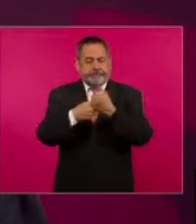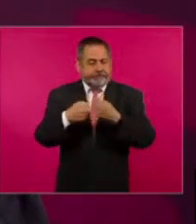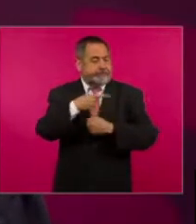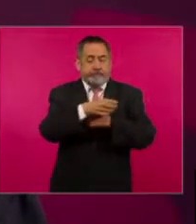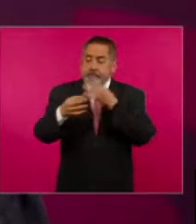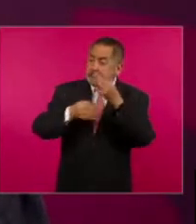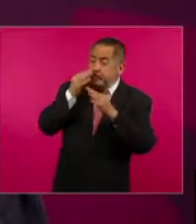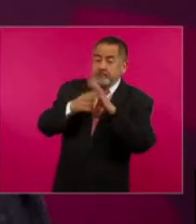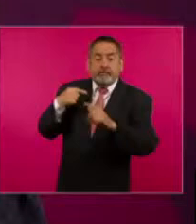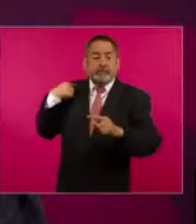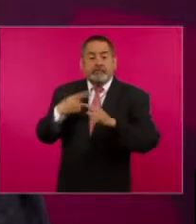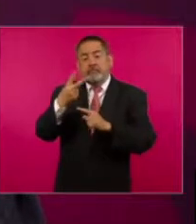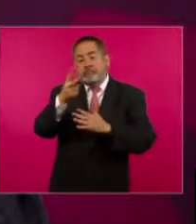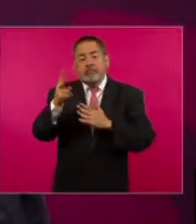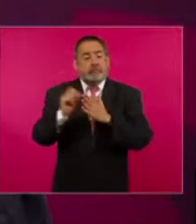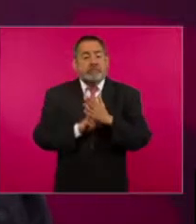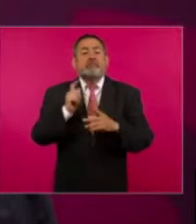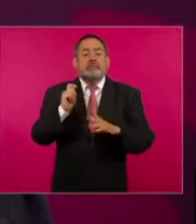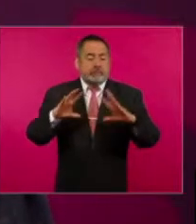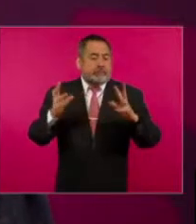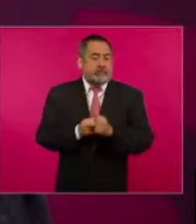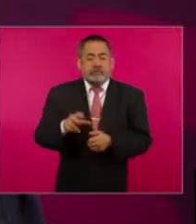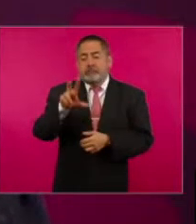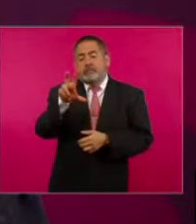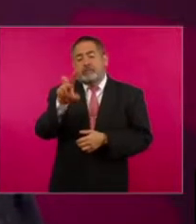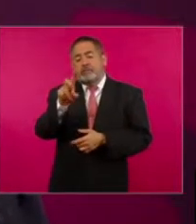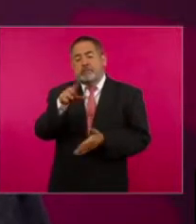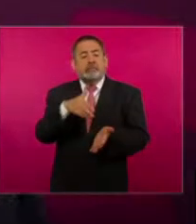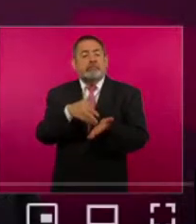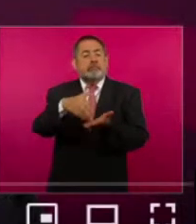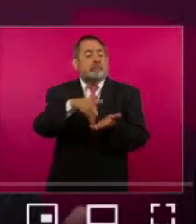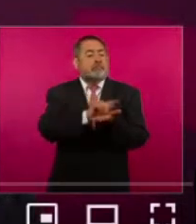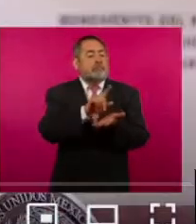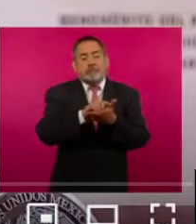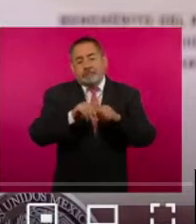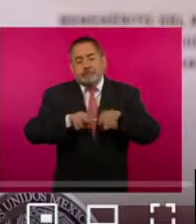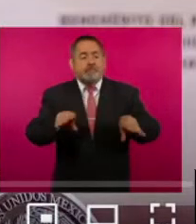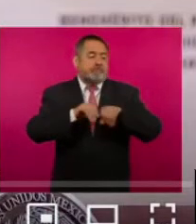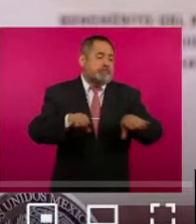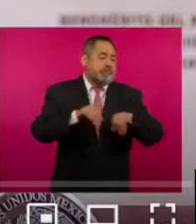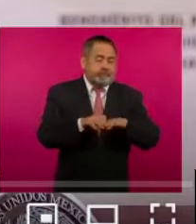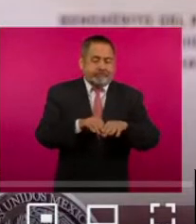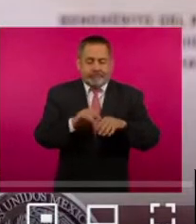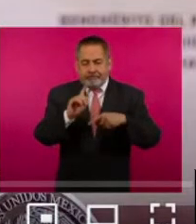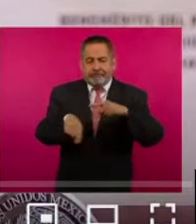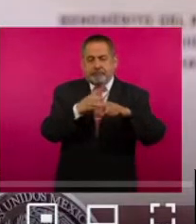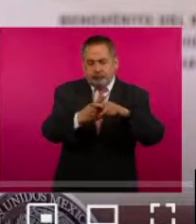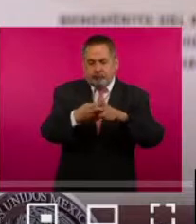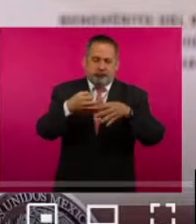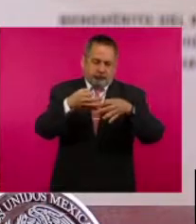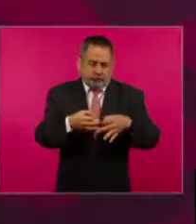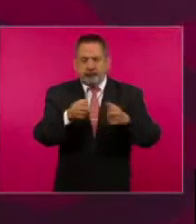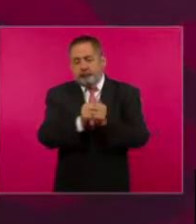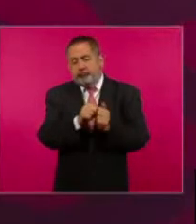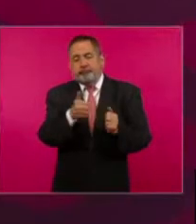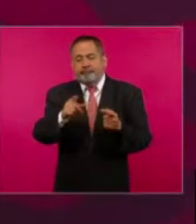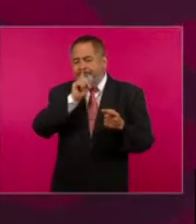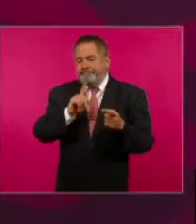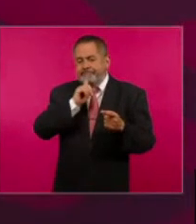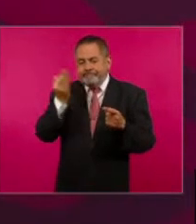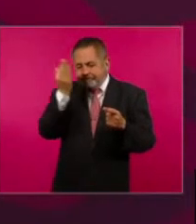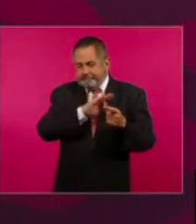narcocampaña durante estos dos meses sumó en total unos 30 millones de tweets publicados. Esto sumando tweets originales,